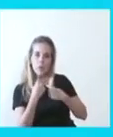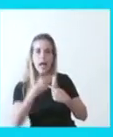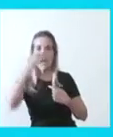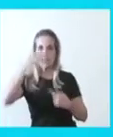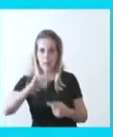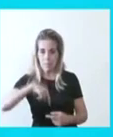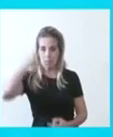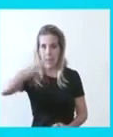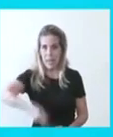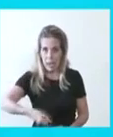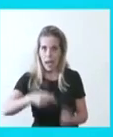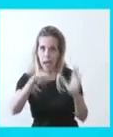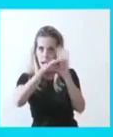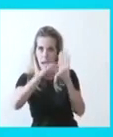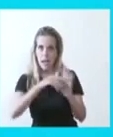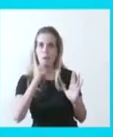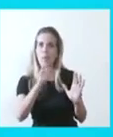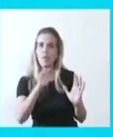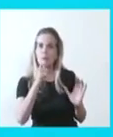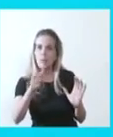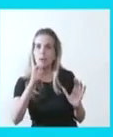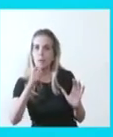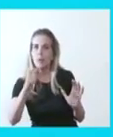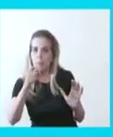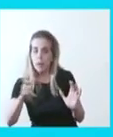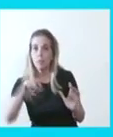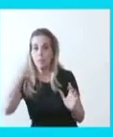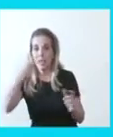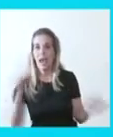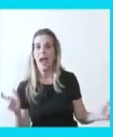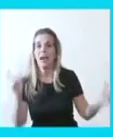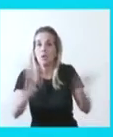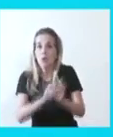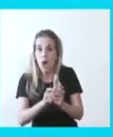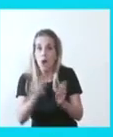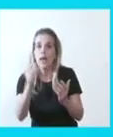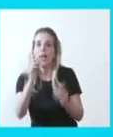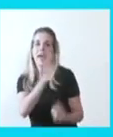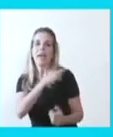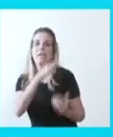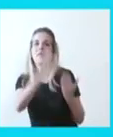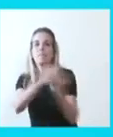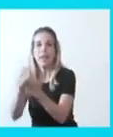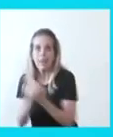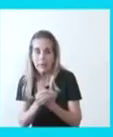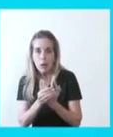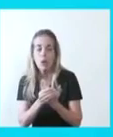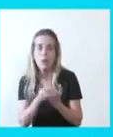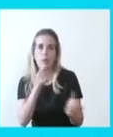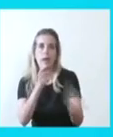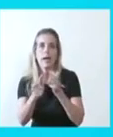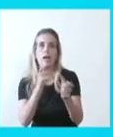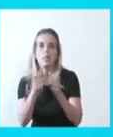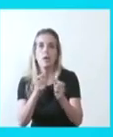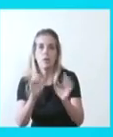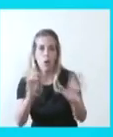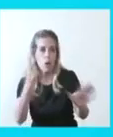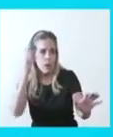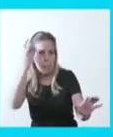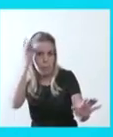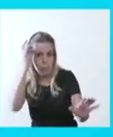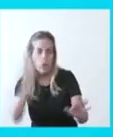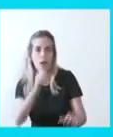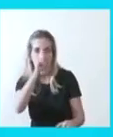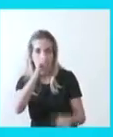mañana cuando termine la reunión del Gabinete Económico-Social. Porque, no, el jardín, perdón, lo del